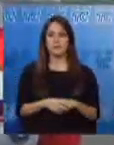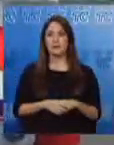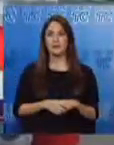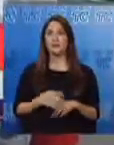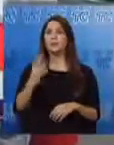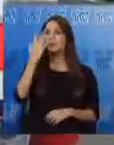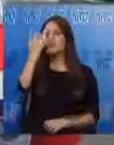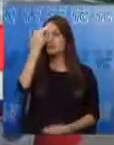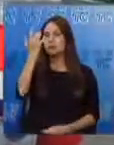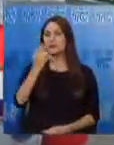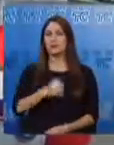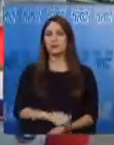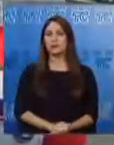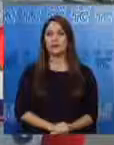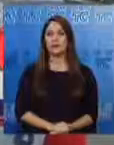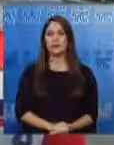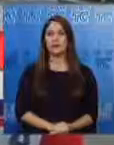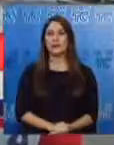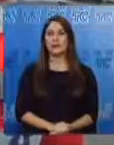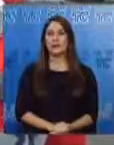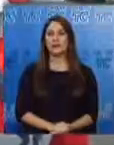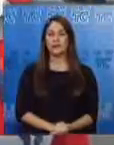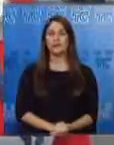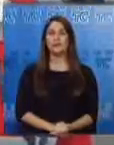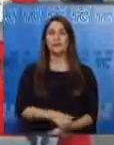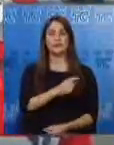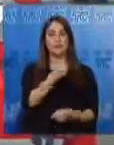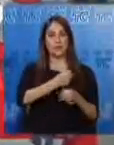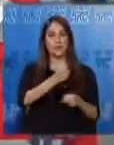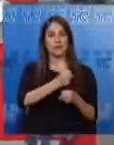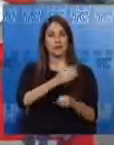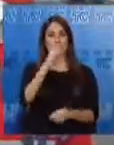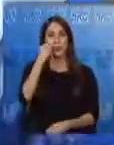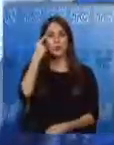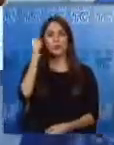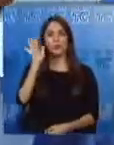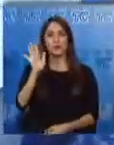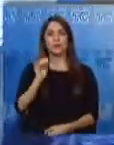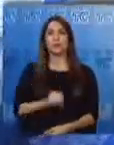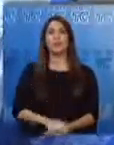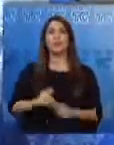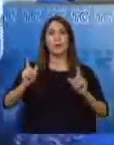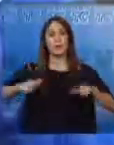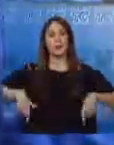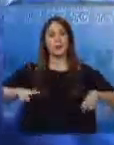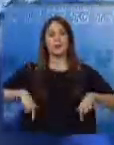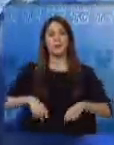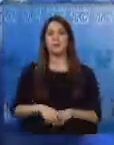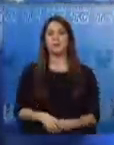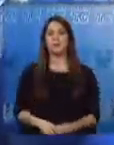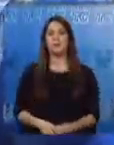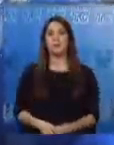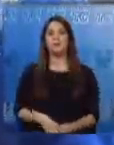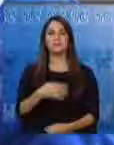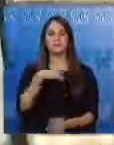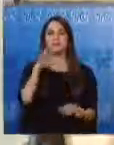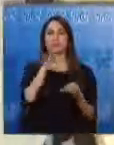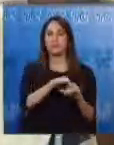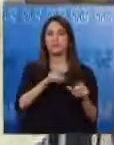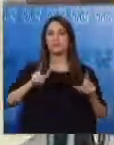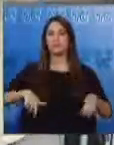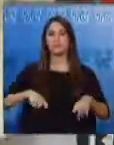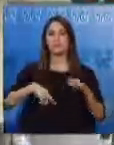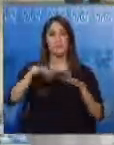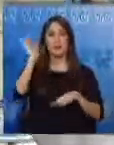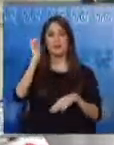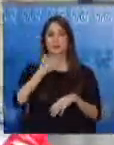qué? Por lo que ha hecho Correa, no sé. Por Lenín Moreno. Le pienso dar el voto a él. La